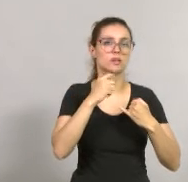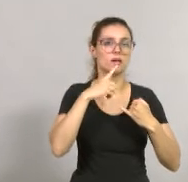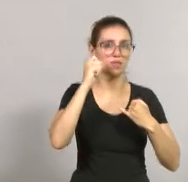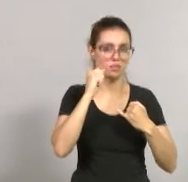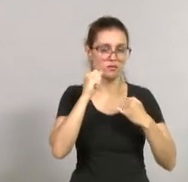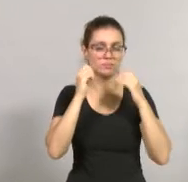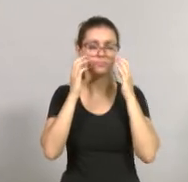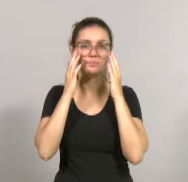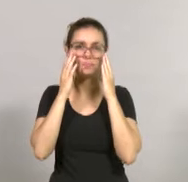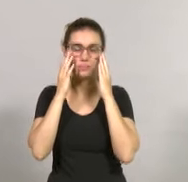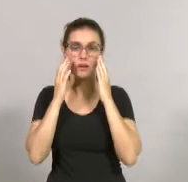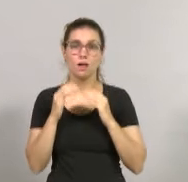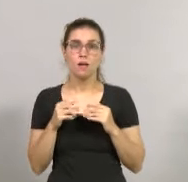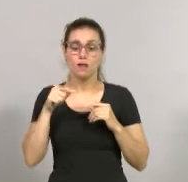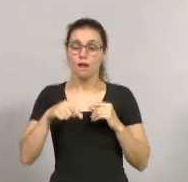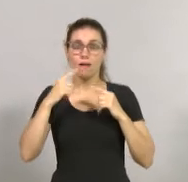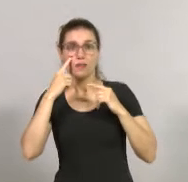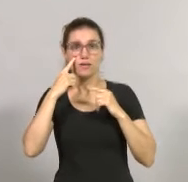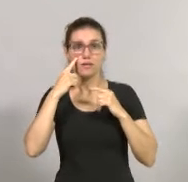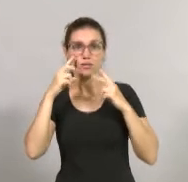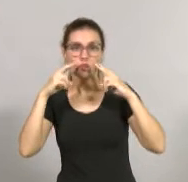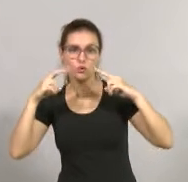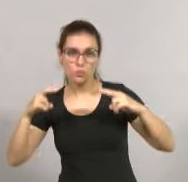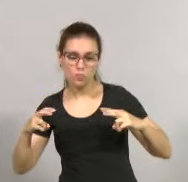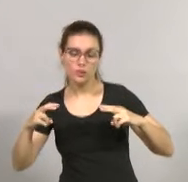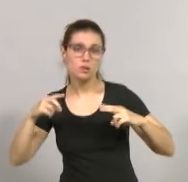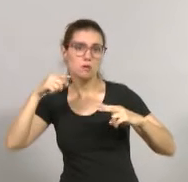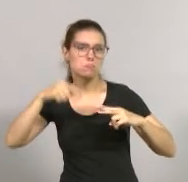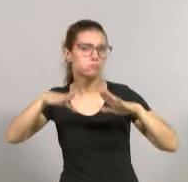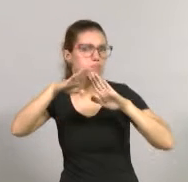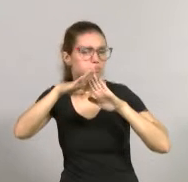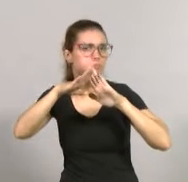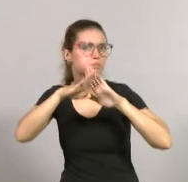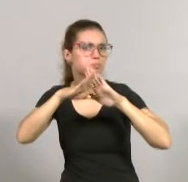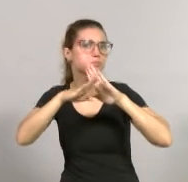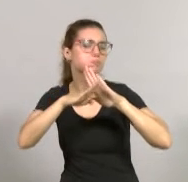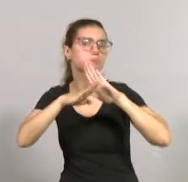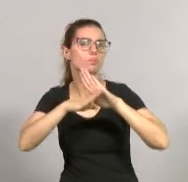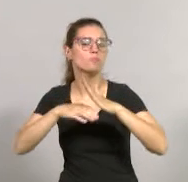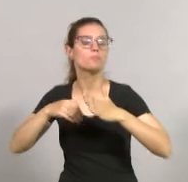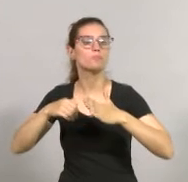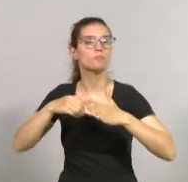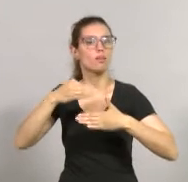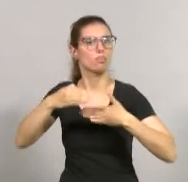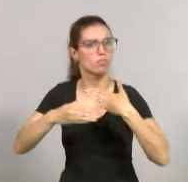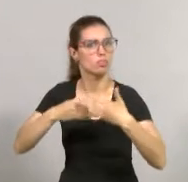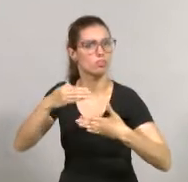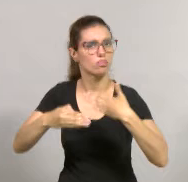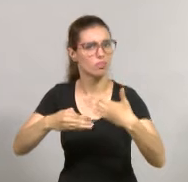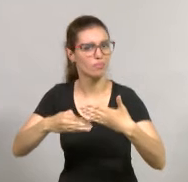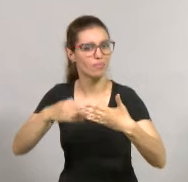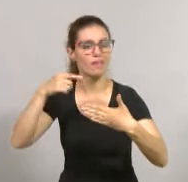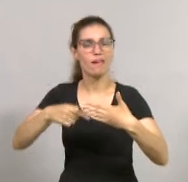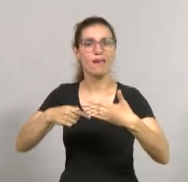Desde el Instituto de Investigación venimos realizando diversas acciones sustentadas en el programa de gestión